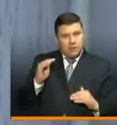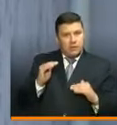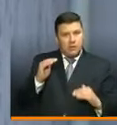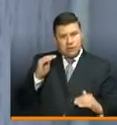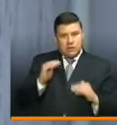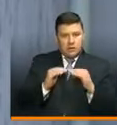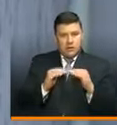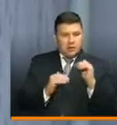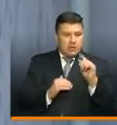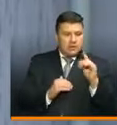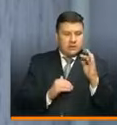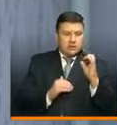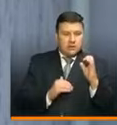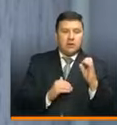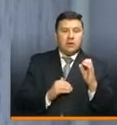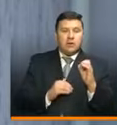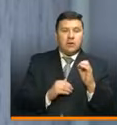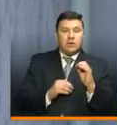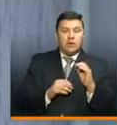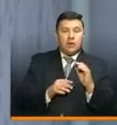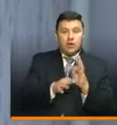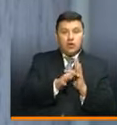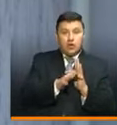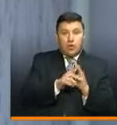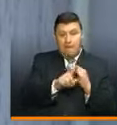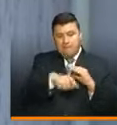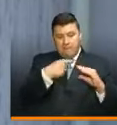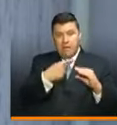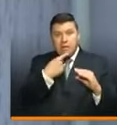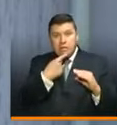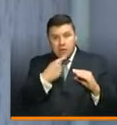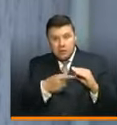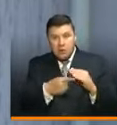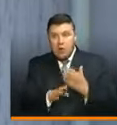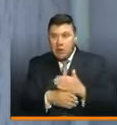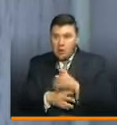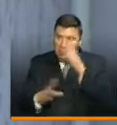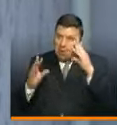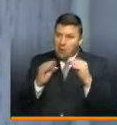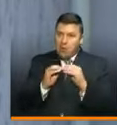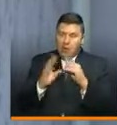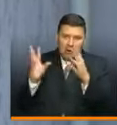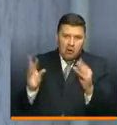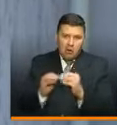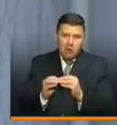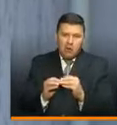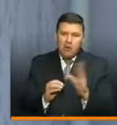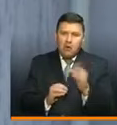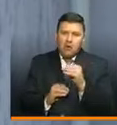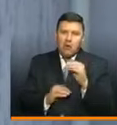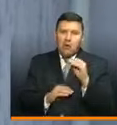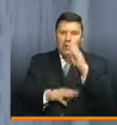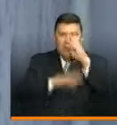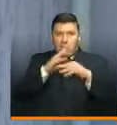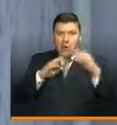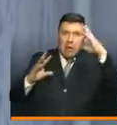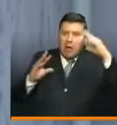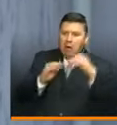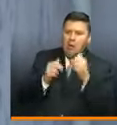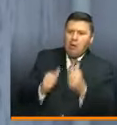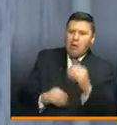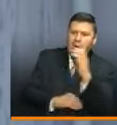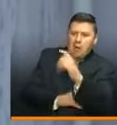Steiner, ha hecho tweet de este evento el día de hoy, con lo cual compartiéndolo con la totalidad de PNUD en todos los países del mundo, y en la